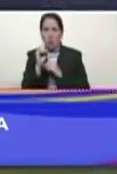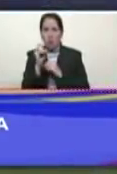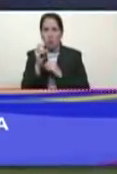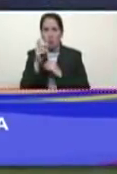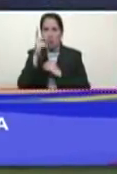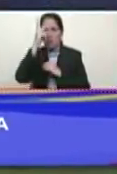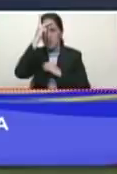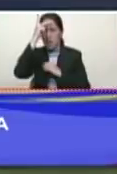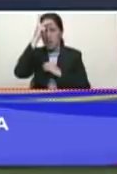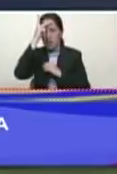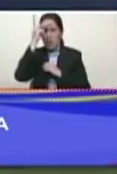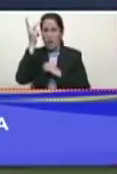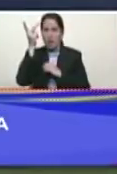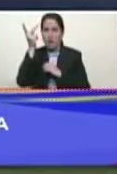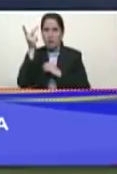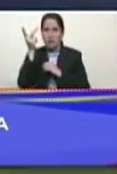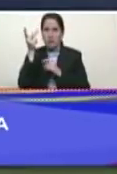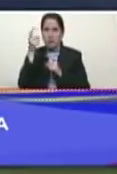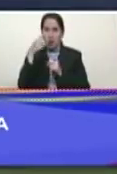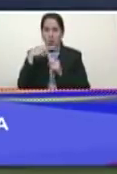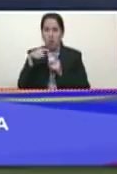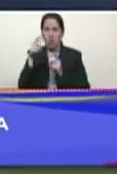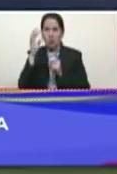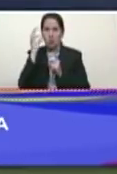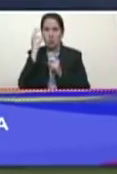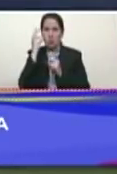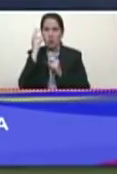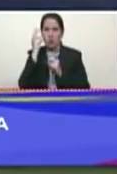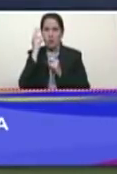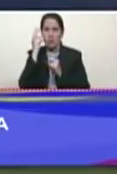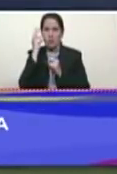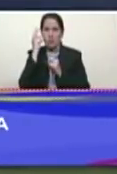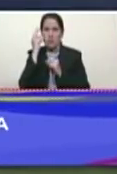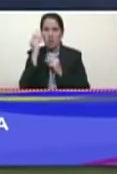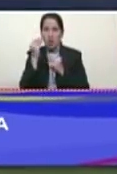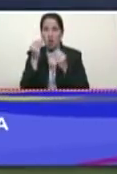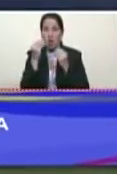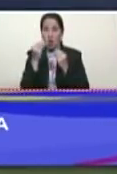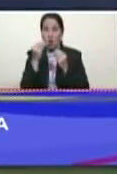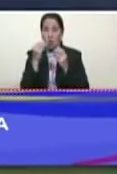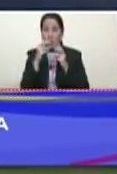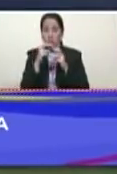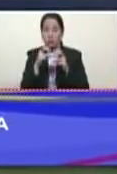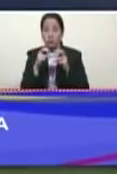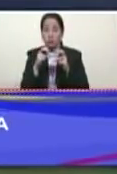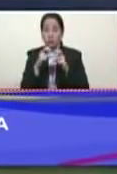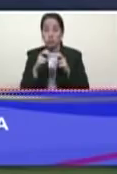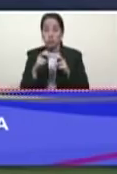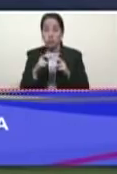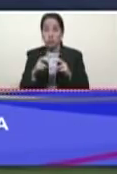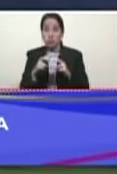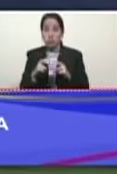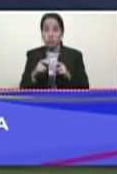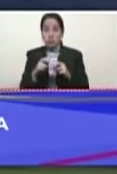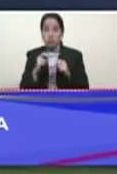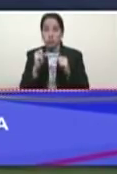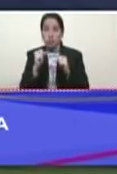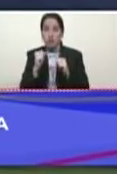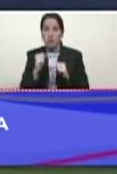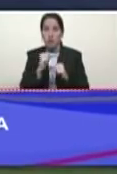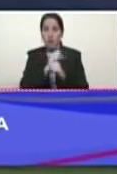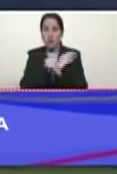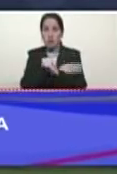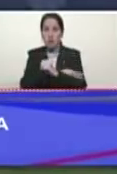Al-Aissami, Leal Tellería. Cómo ha evolucionado la fuerza popular que representa